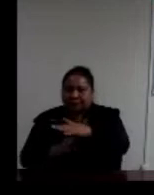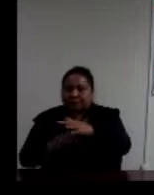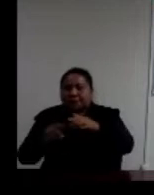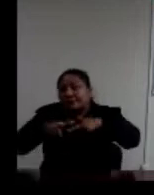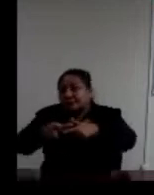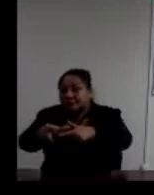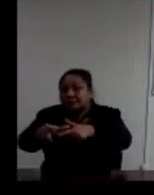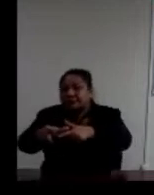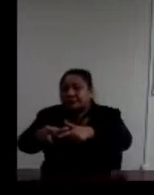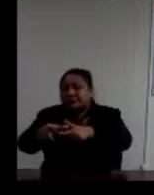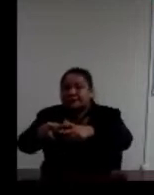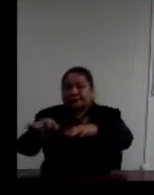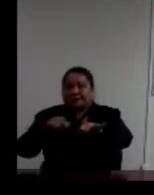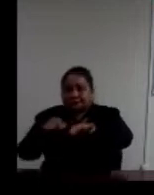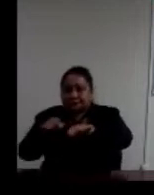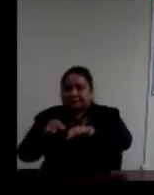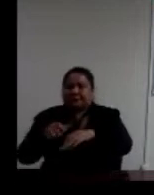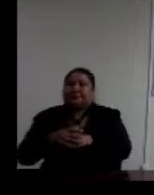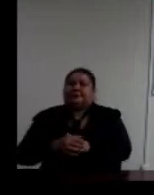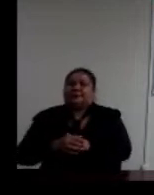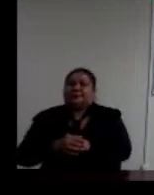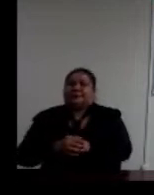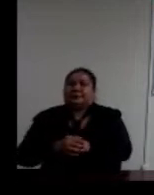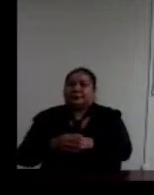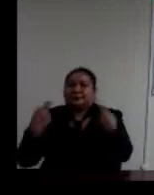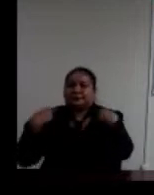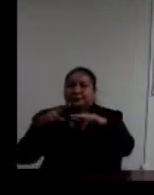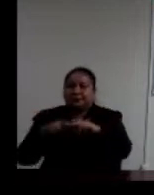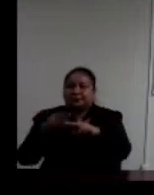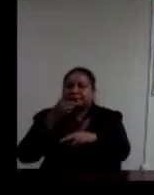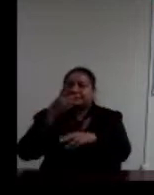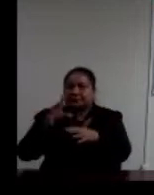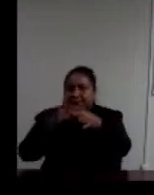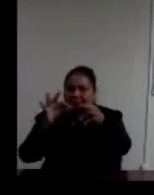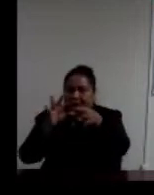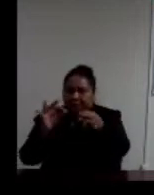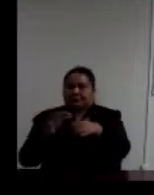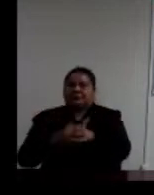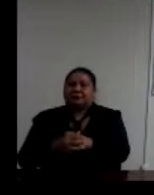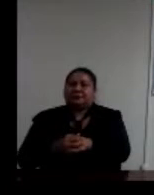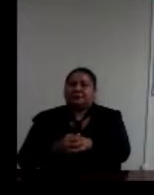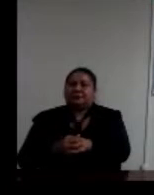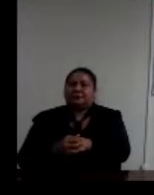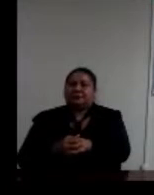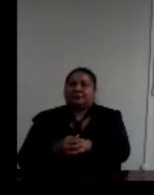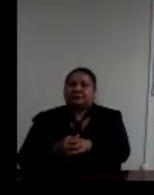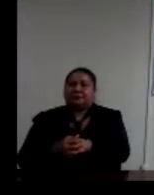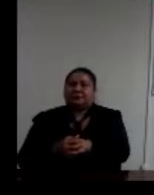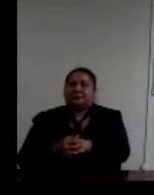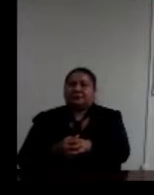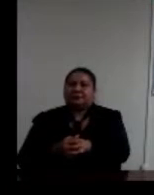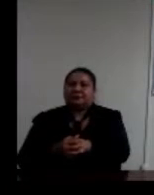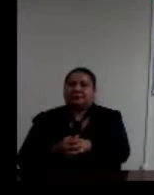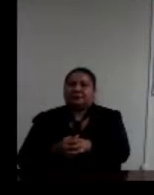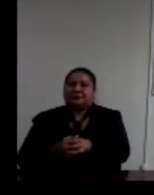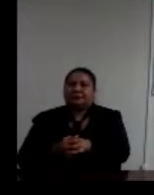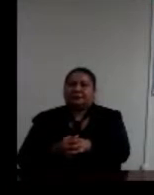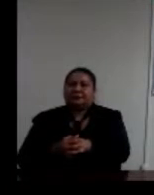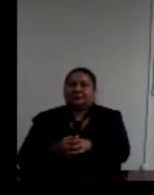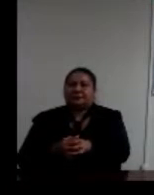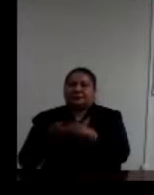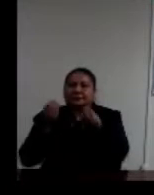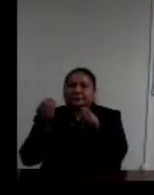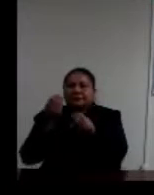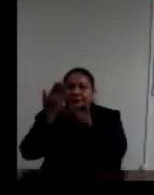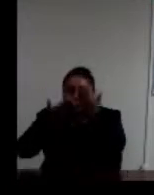la secuencia de lo que la maestra me está explicando. La proporción a nivel mundial, hay